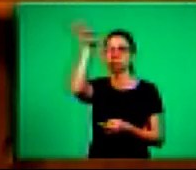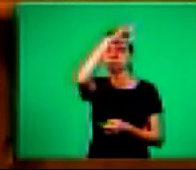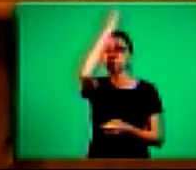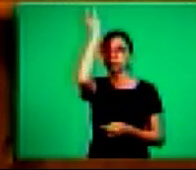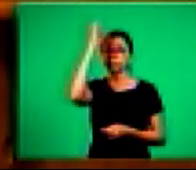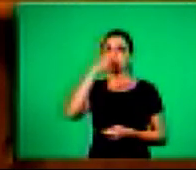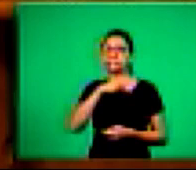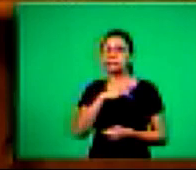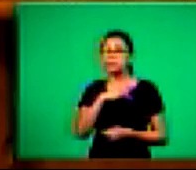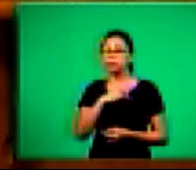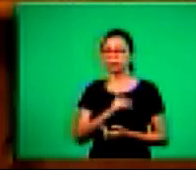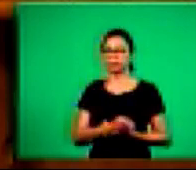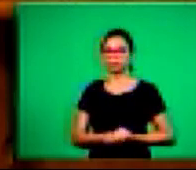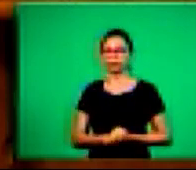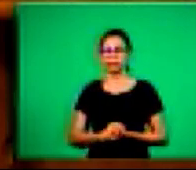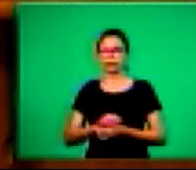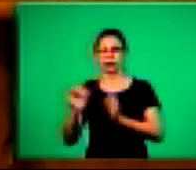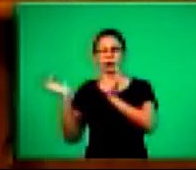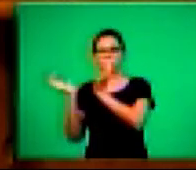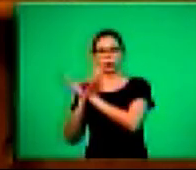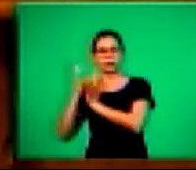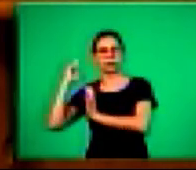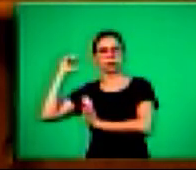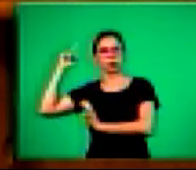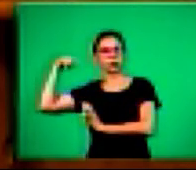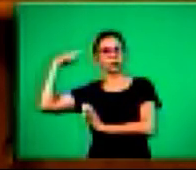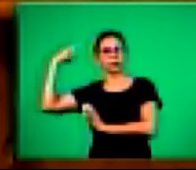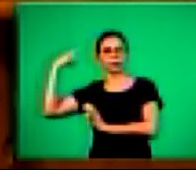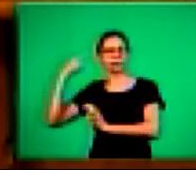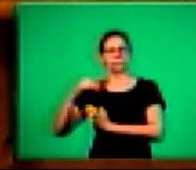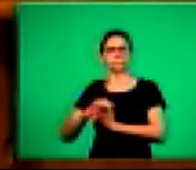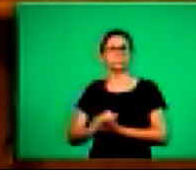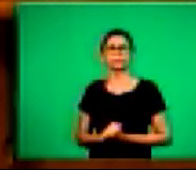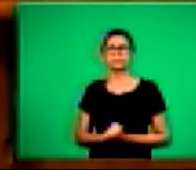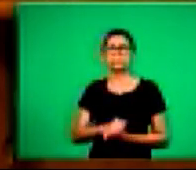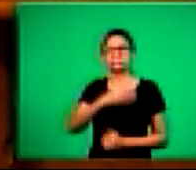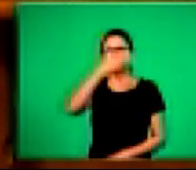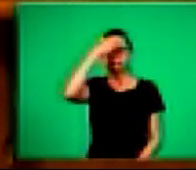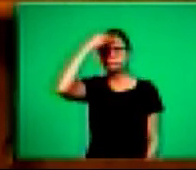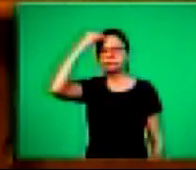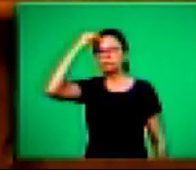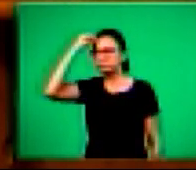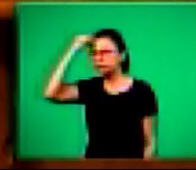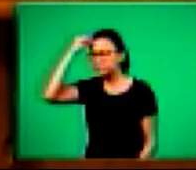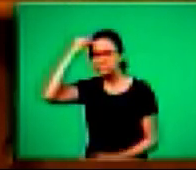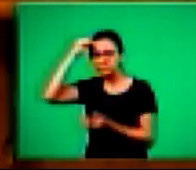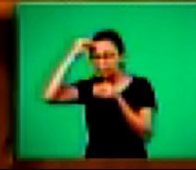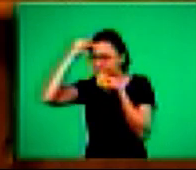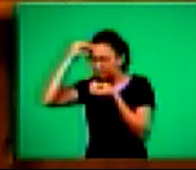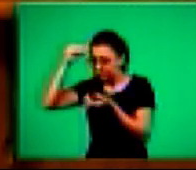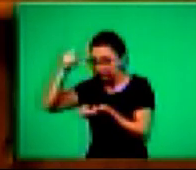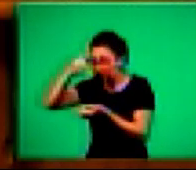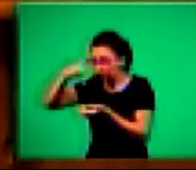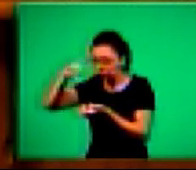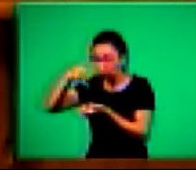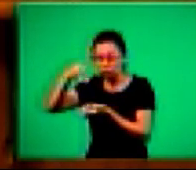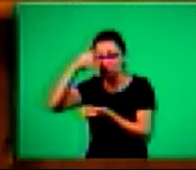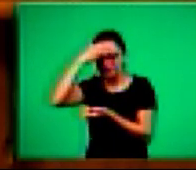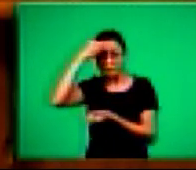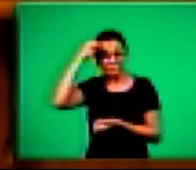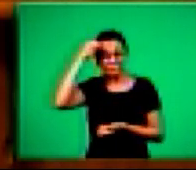vírgenes las vírgenes insensatas ellas están ellas se olvidaron de preparar se